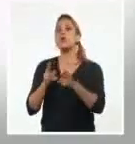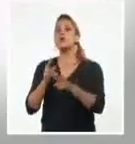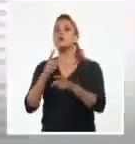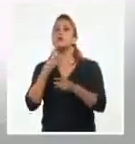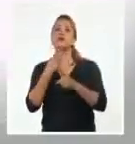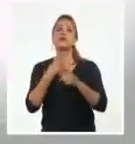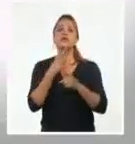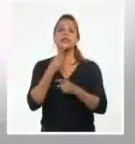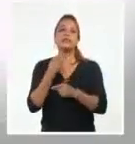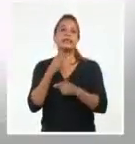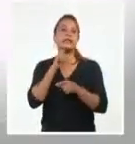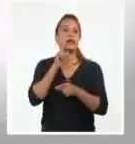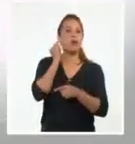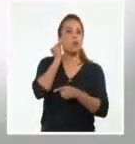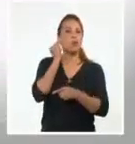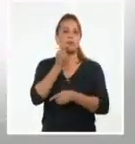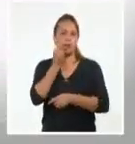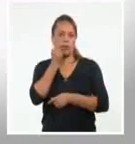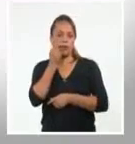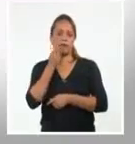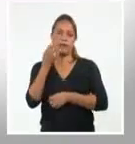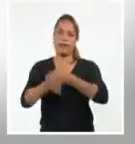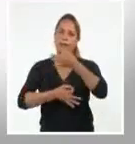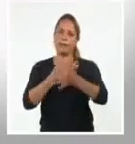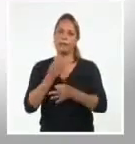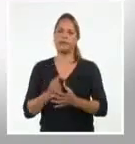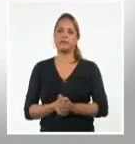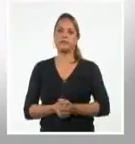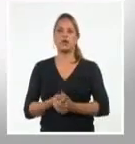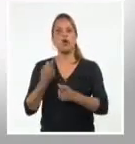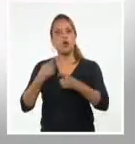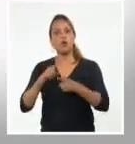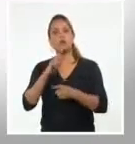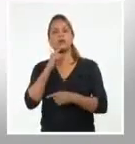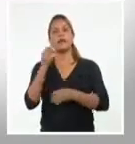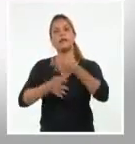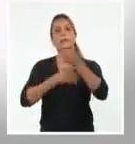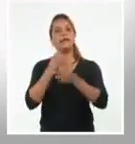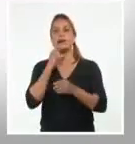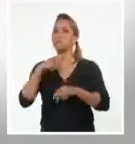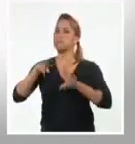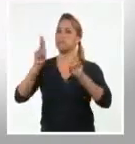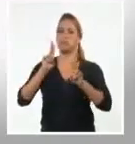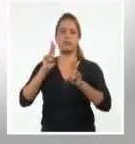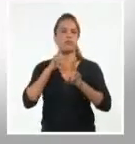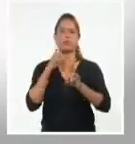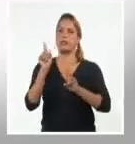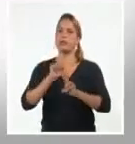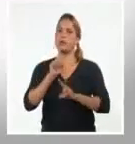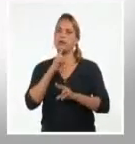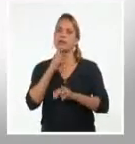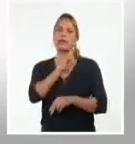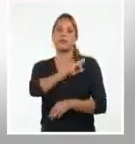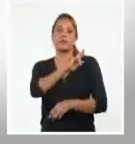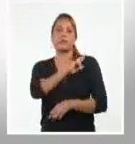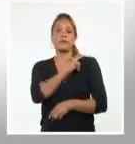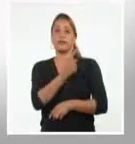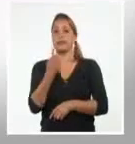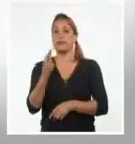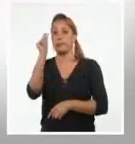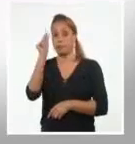definición. Otro lector afirma que no se debe aprobar porque está en desacuerdo con la responsabilidad parental, un concepto